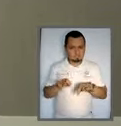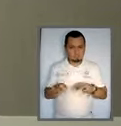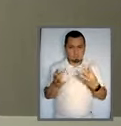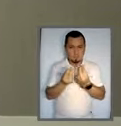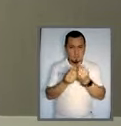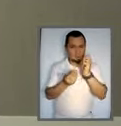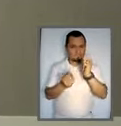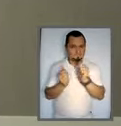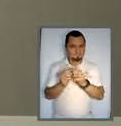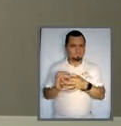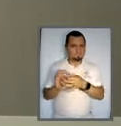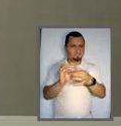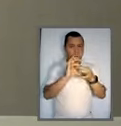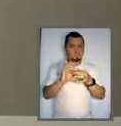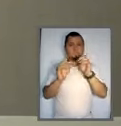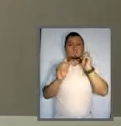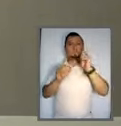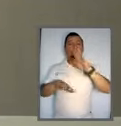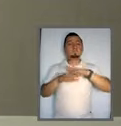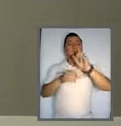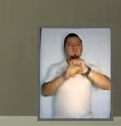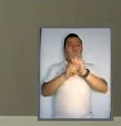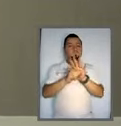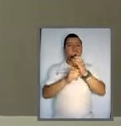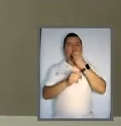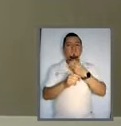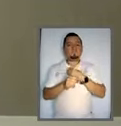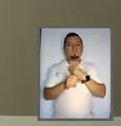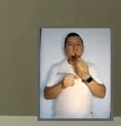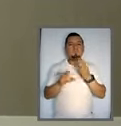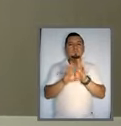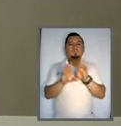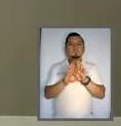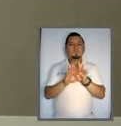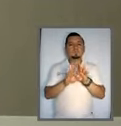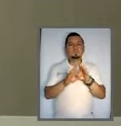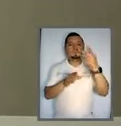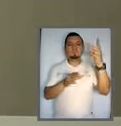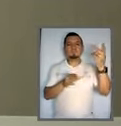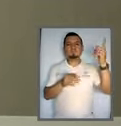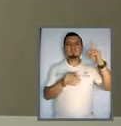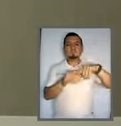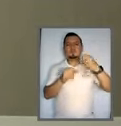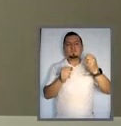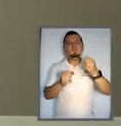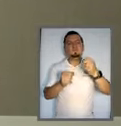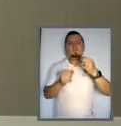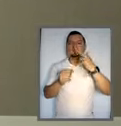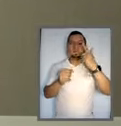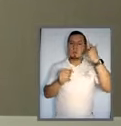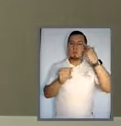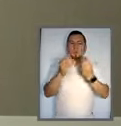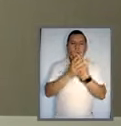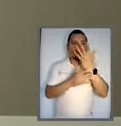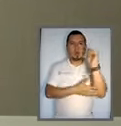lo que nos corresponde a nosotros y que la contingencia nos obliga a hacer uso de hoy de las nuevas tecnologías. Hoy una